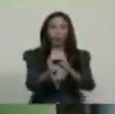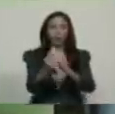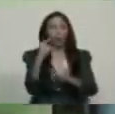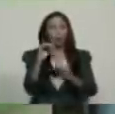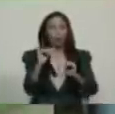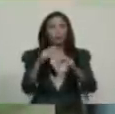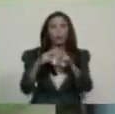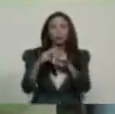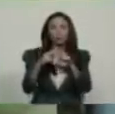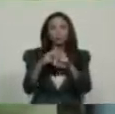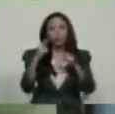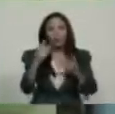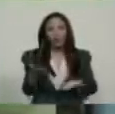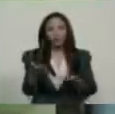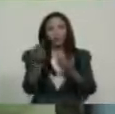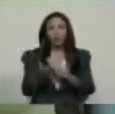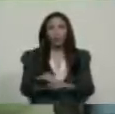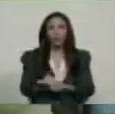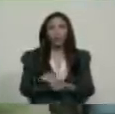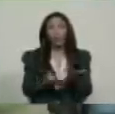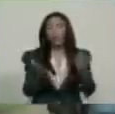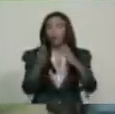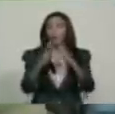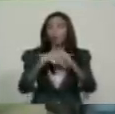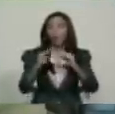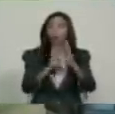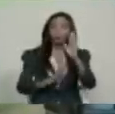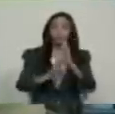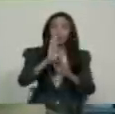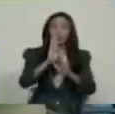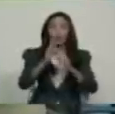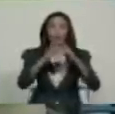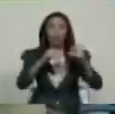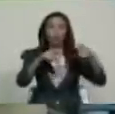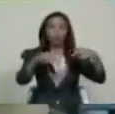coltán. Usted cuenta con el desarrollo de nuevas áreas